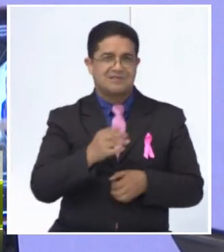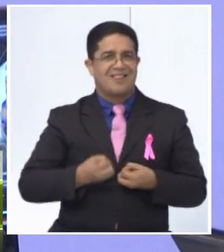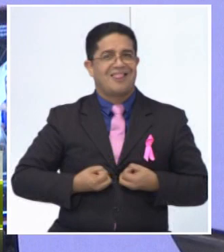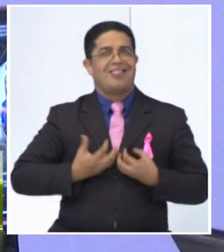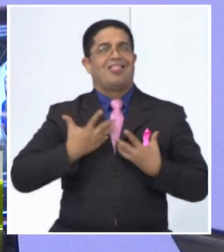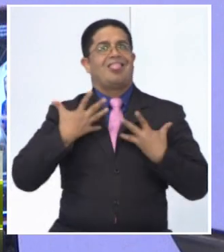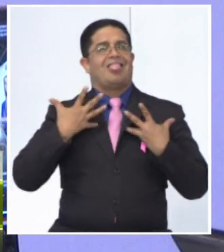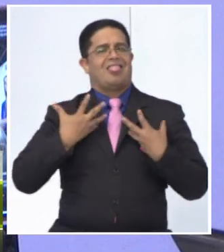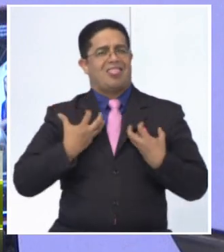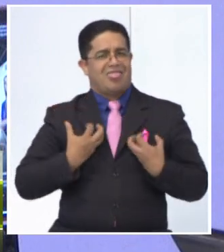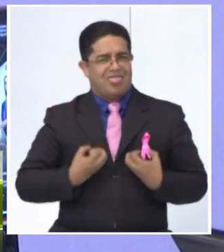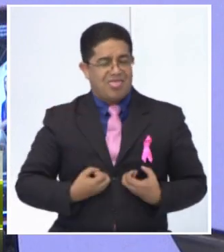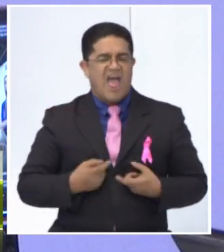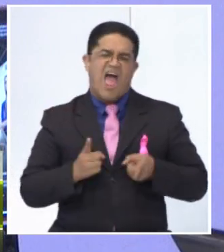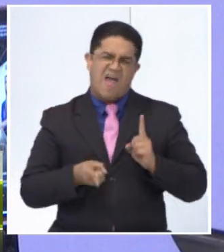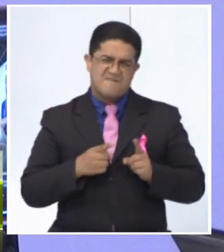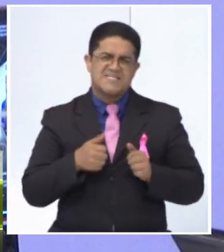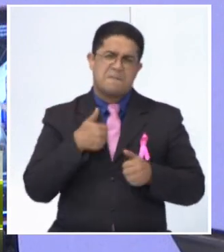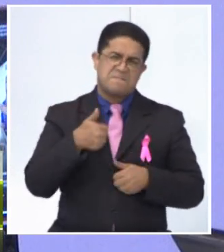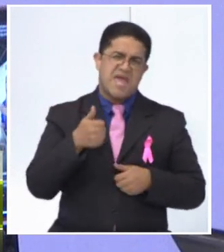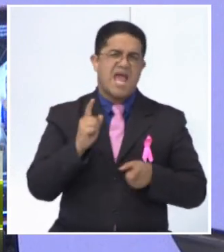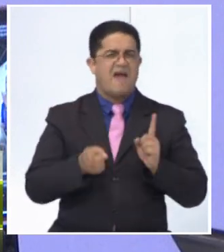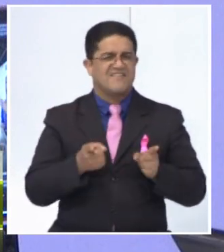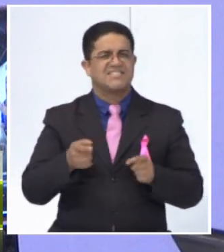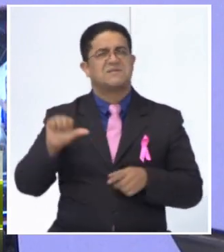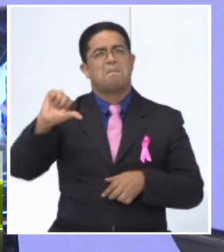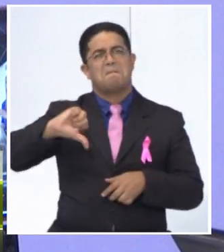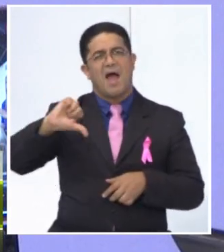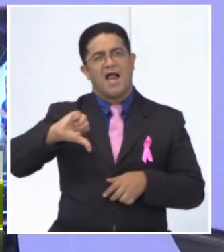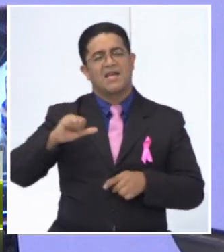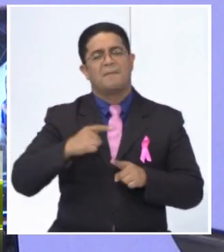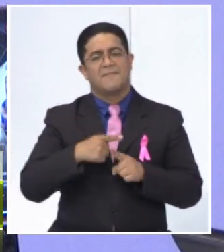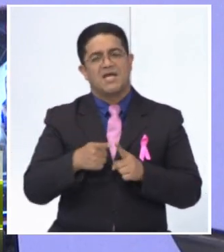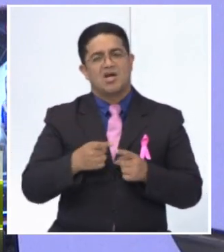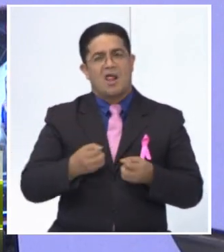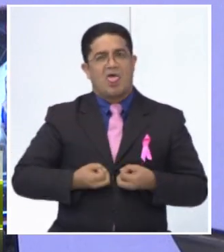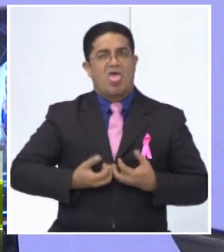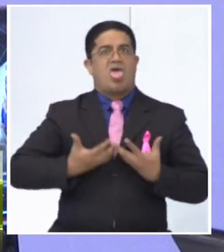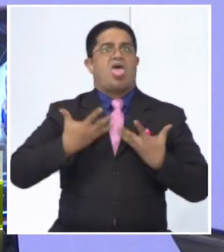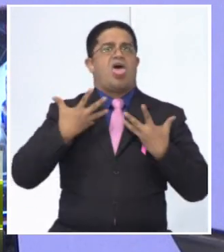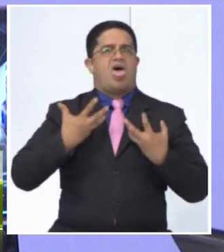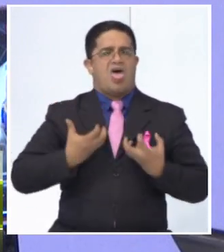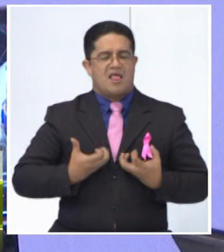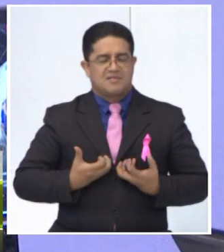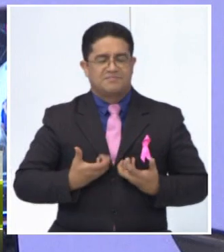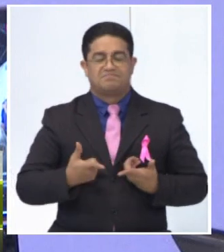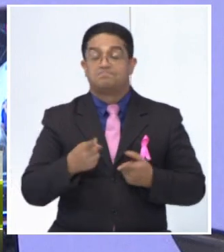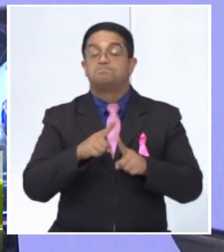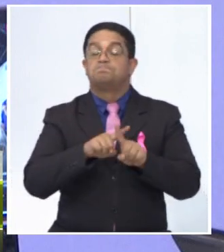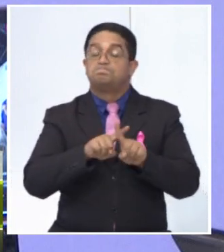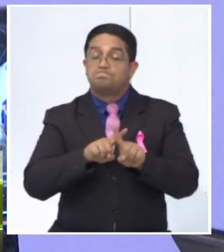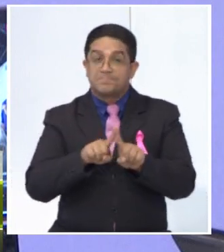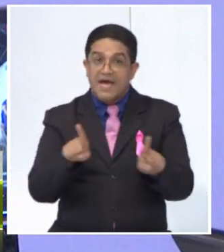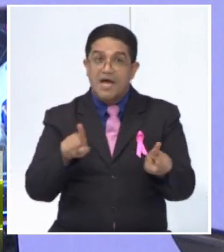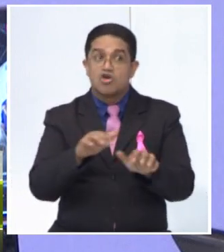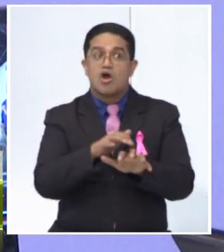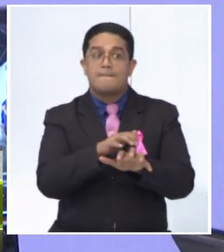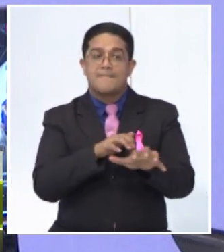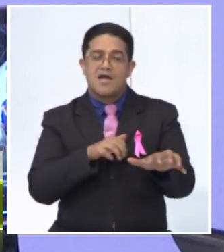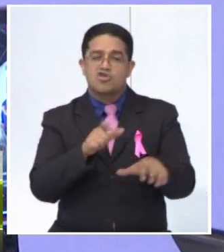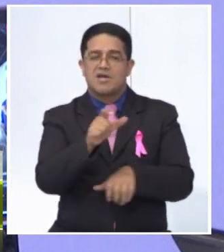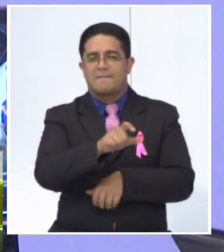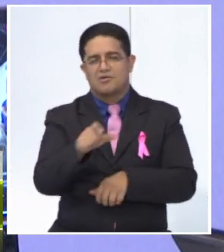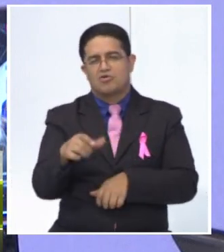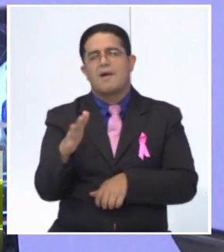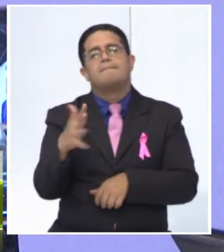está bien, hay momentos en que está muy mal, pero progresivamente la mayoría de los pacientes, estamos hablando de alrededor de